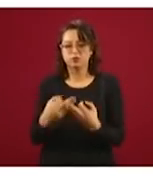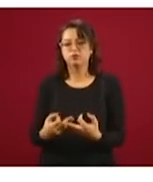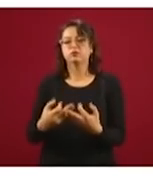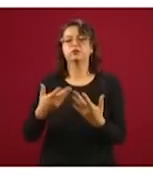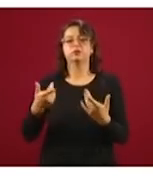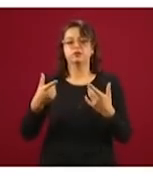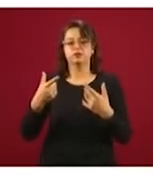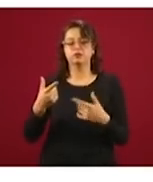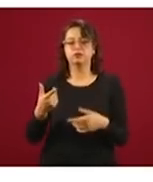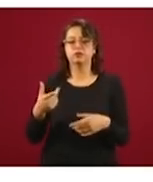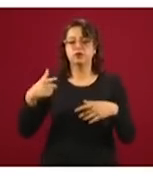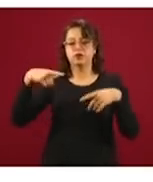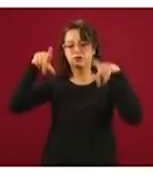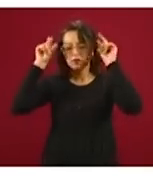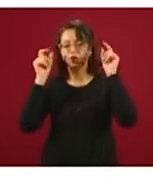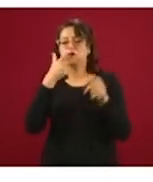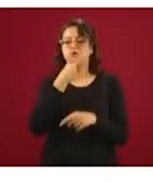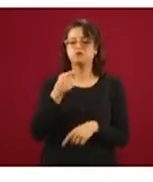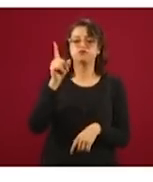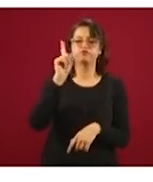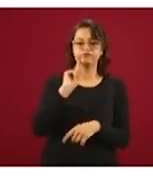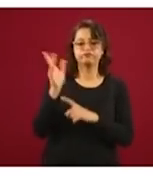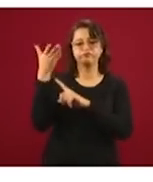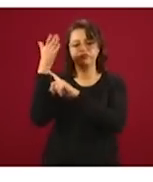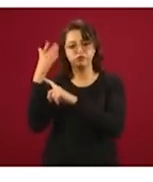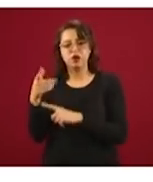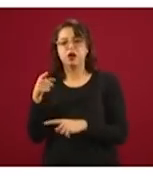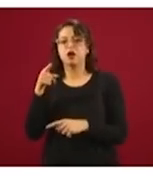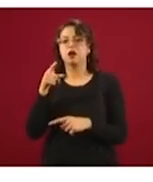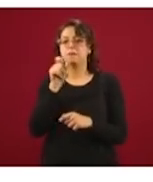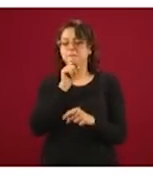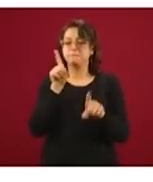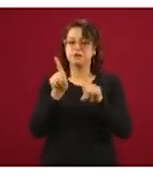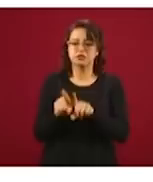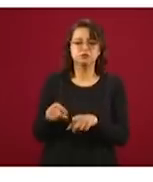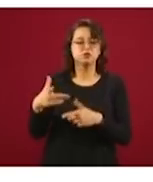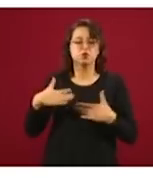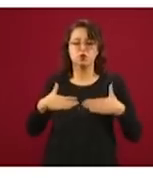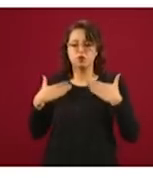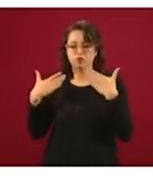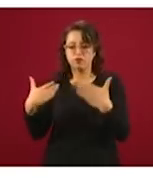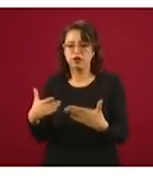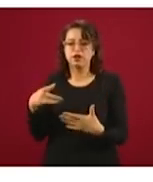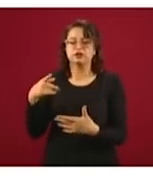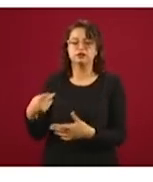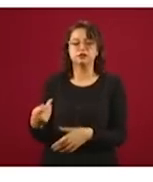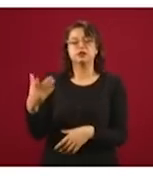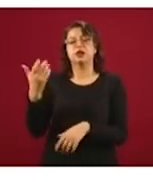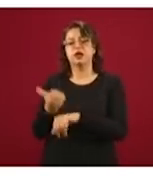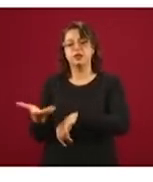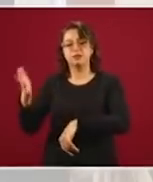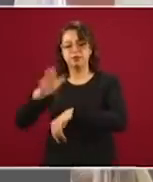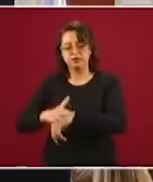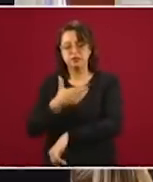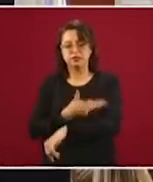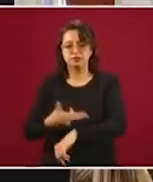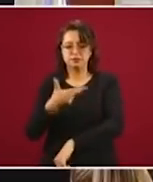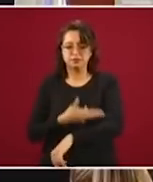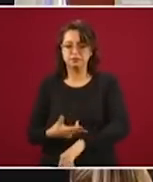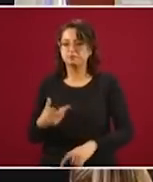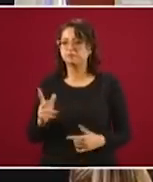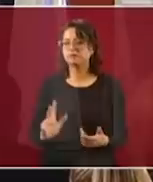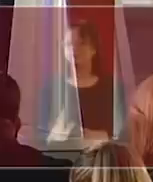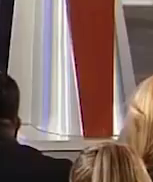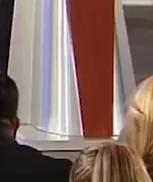médicos, enfermeras, enfermeros, son paramédicos, son personal gerencial o de confianza médica, como